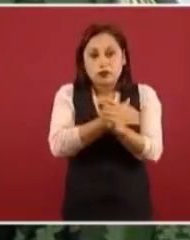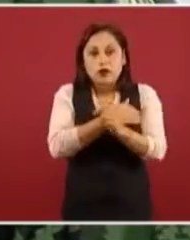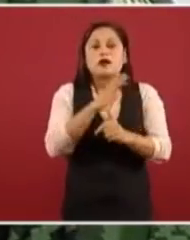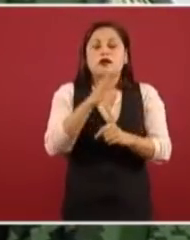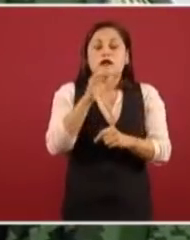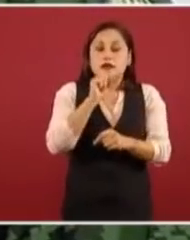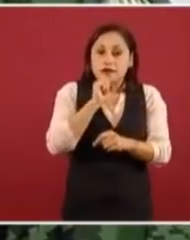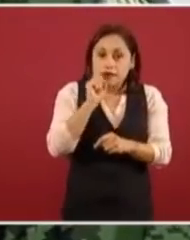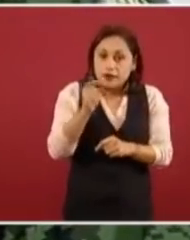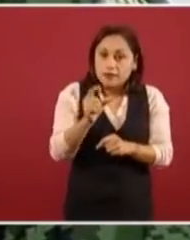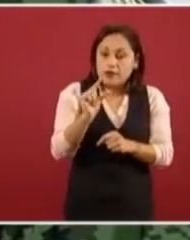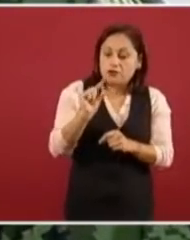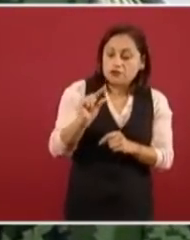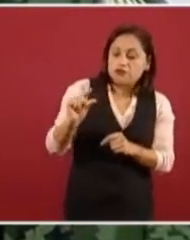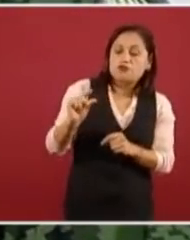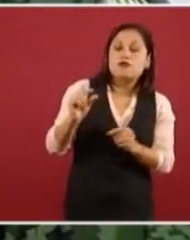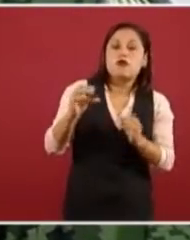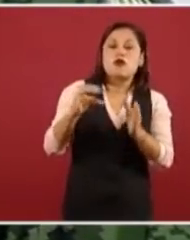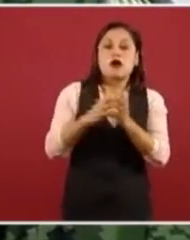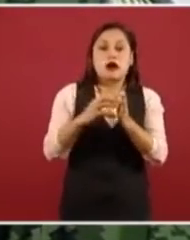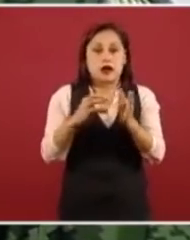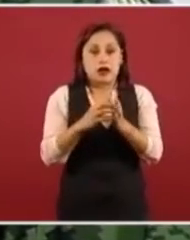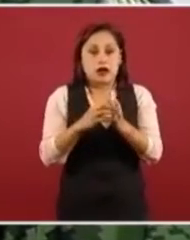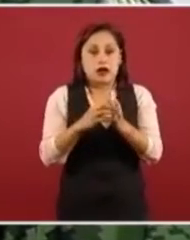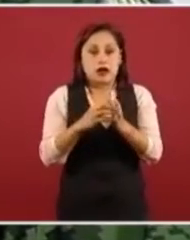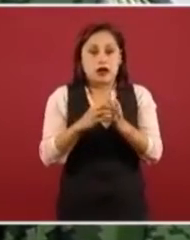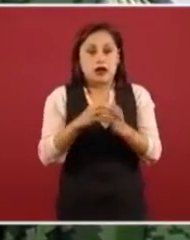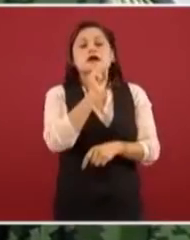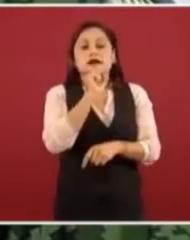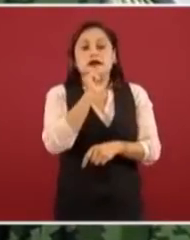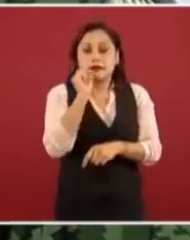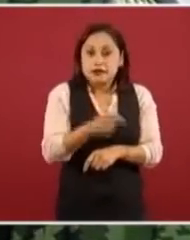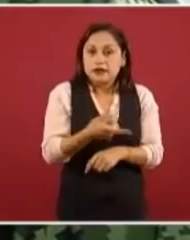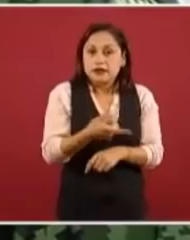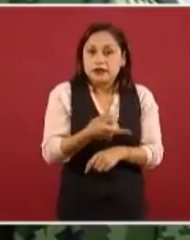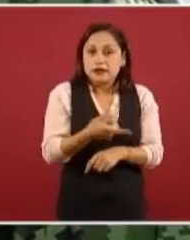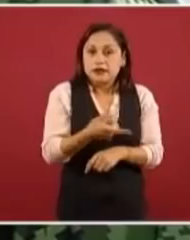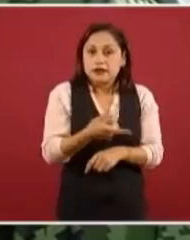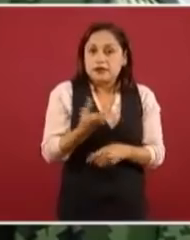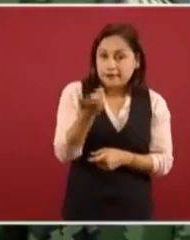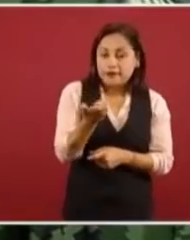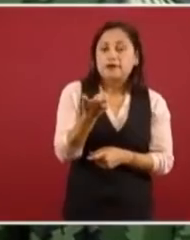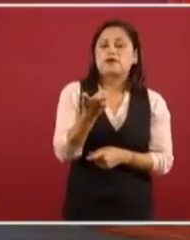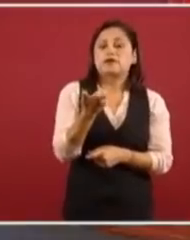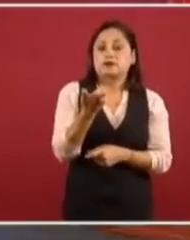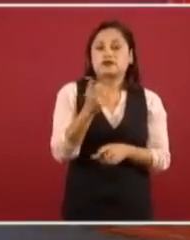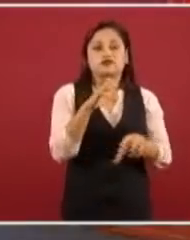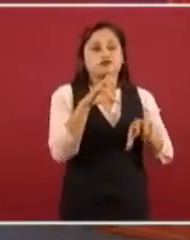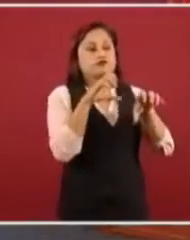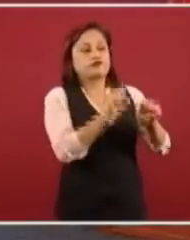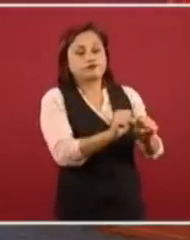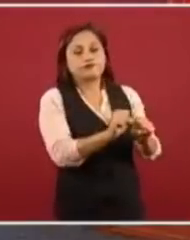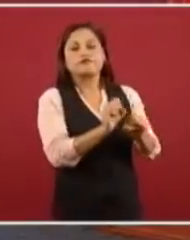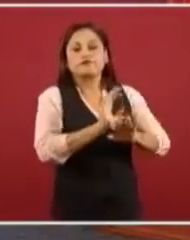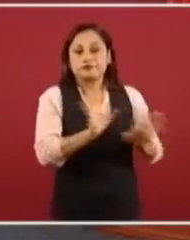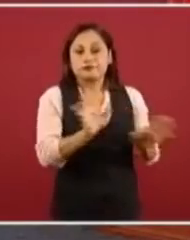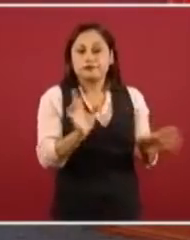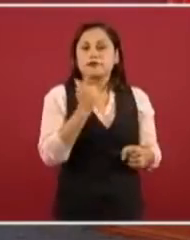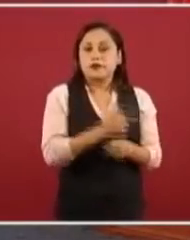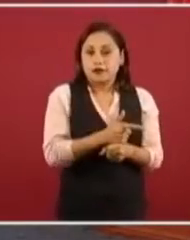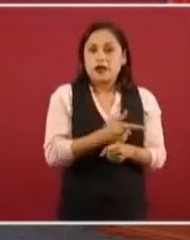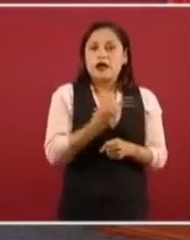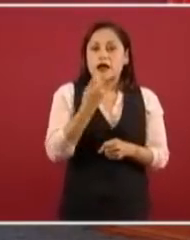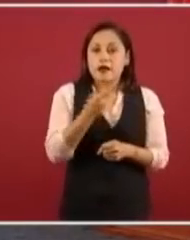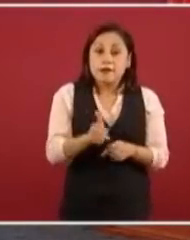municiones y con dinero. Ha sido importante el aseguramiento, pero se utilizan medios terrestres